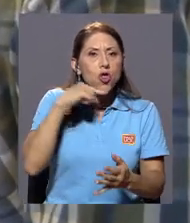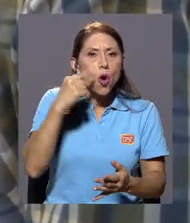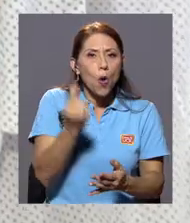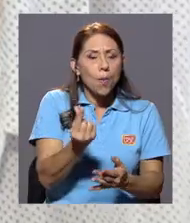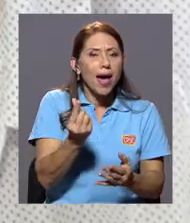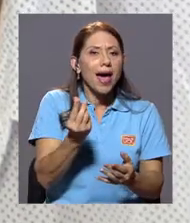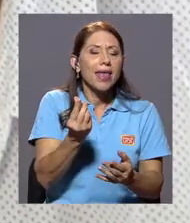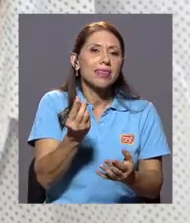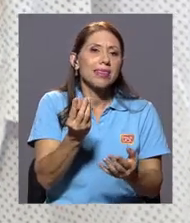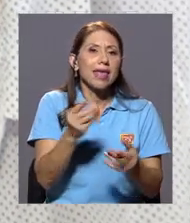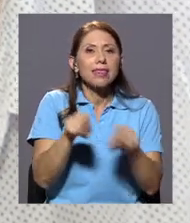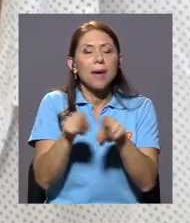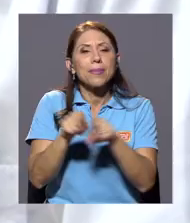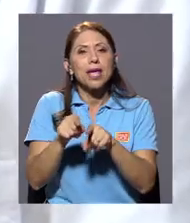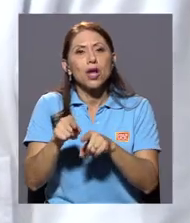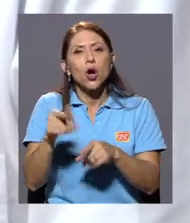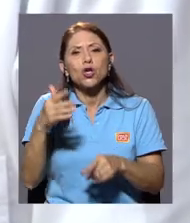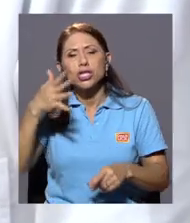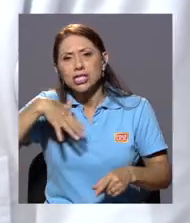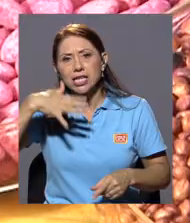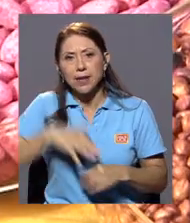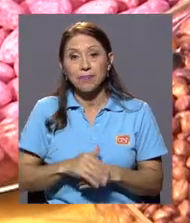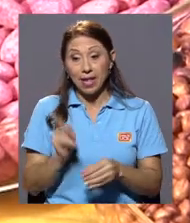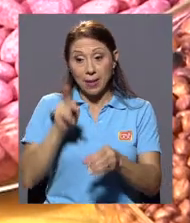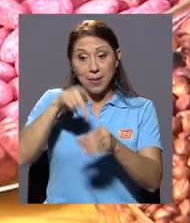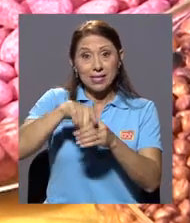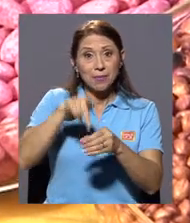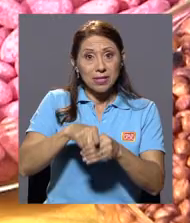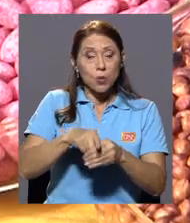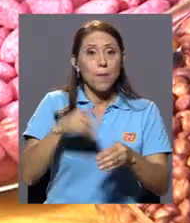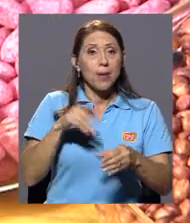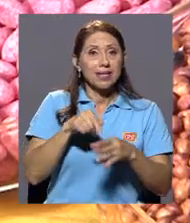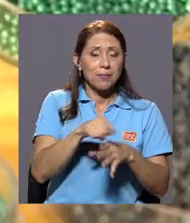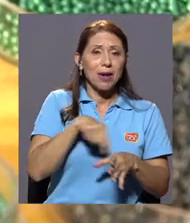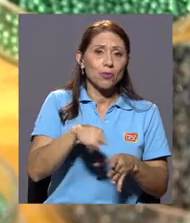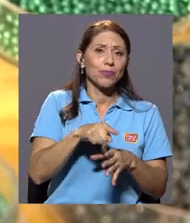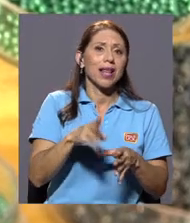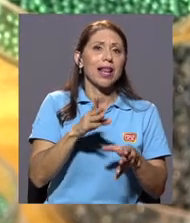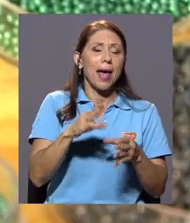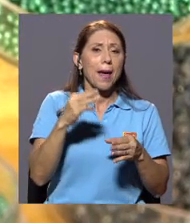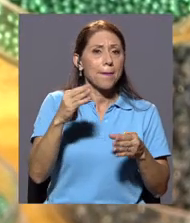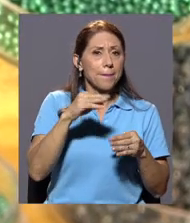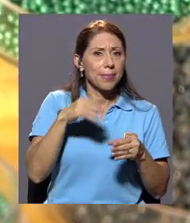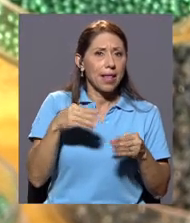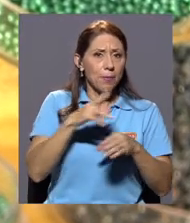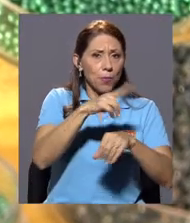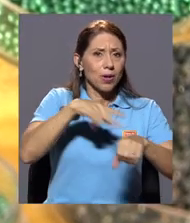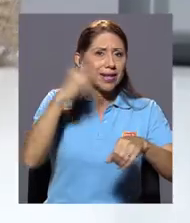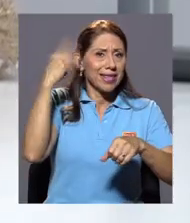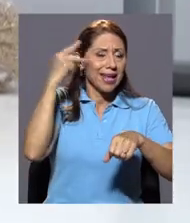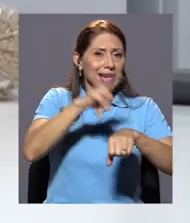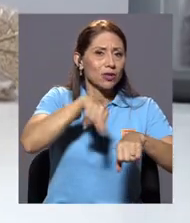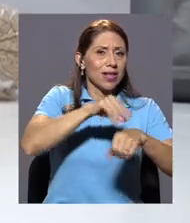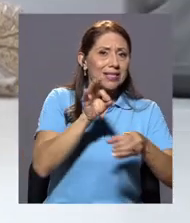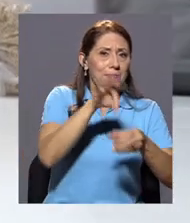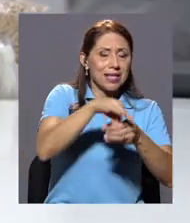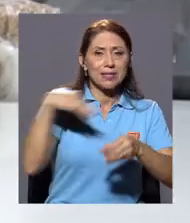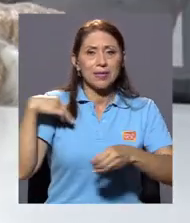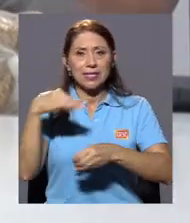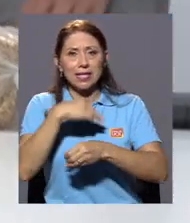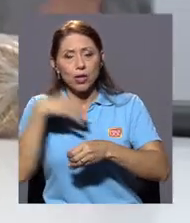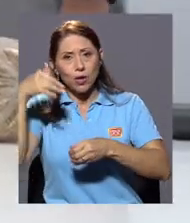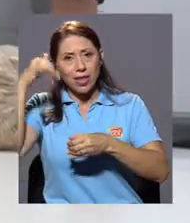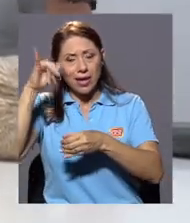la construcción de la política participaron la Oficina Nacional de Semillas y el Ministerio de Agricultura y Ganadería. Se recibió el apoyo técnico